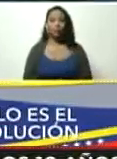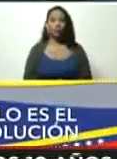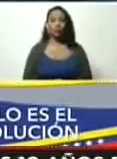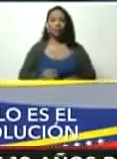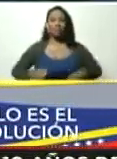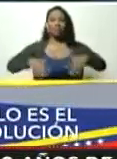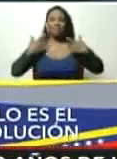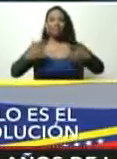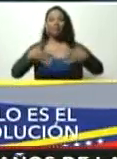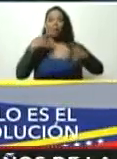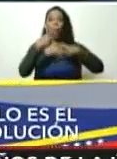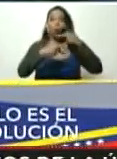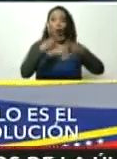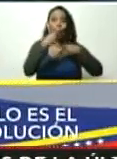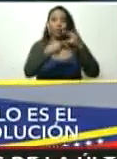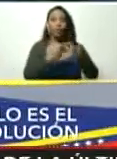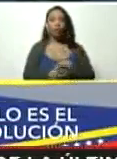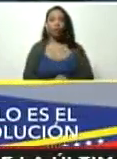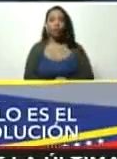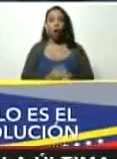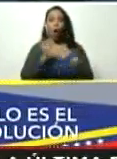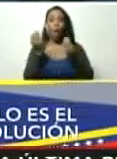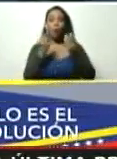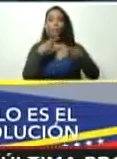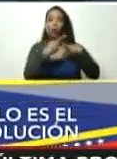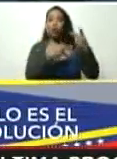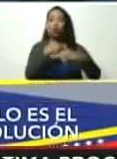emocional, político, como el proceso revolucionario de Venezuela.